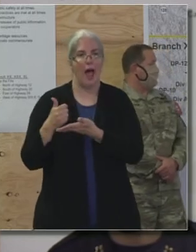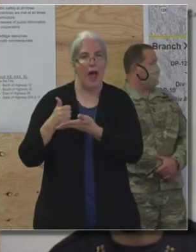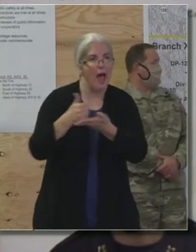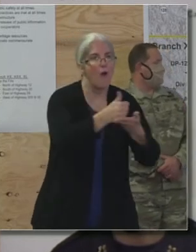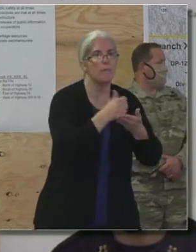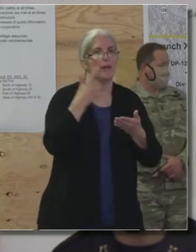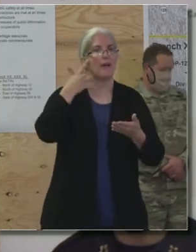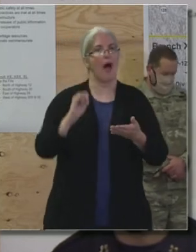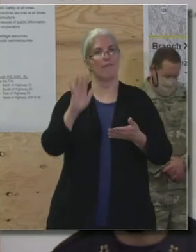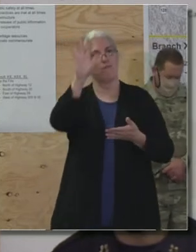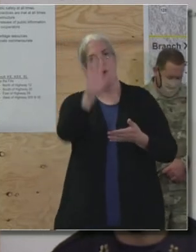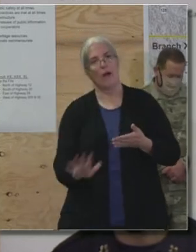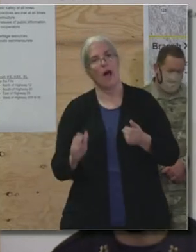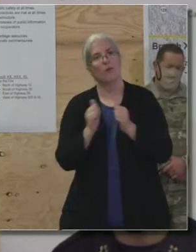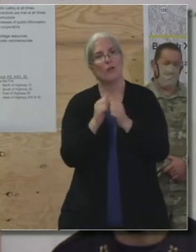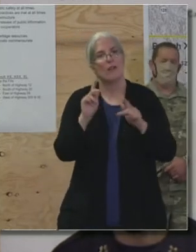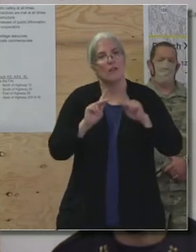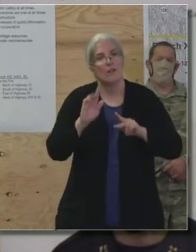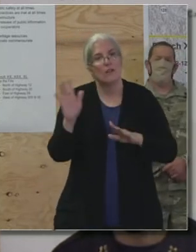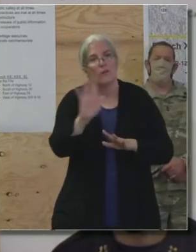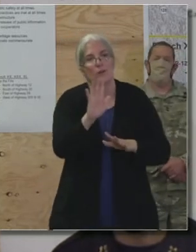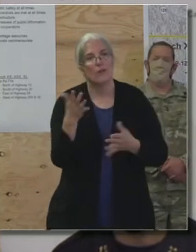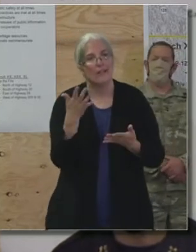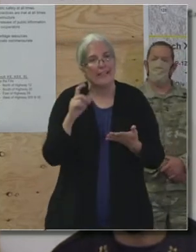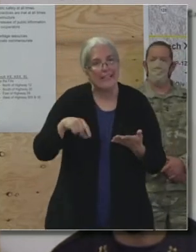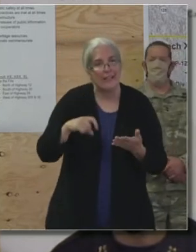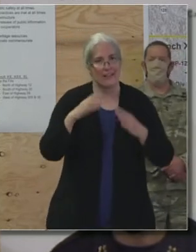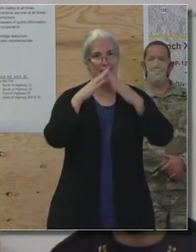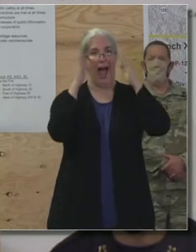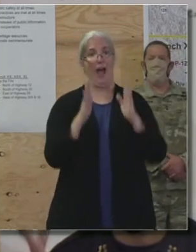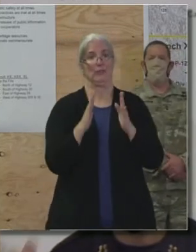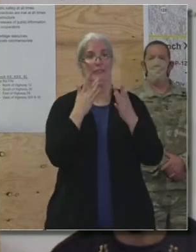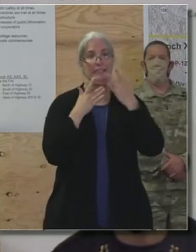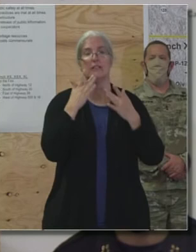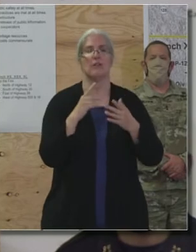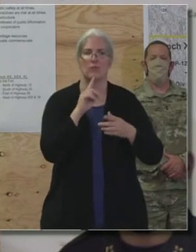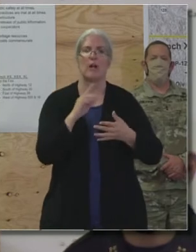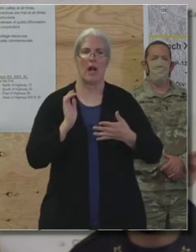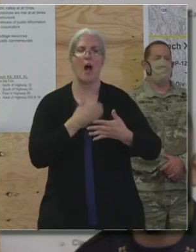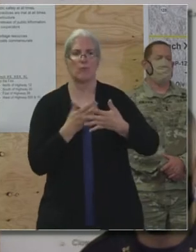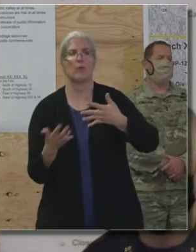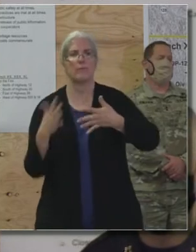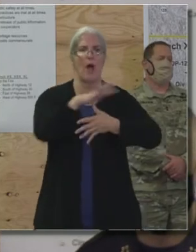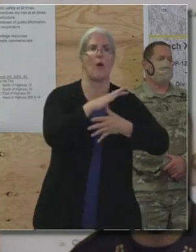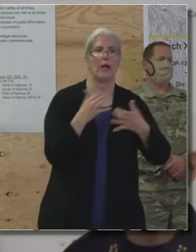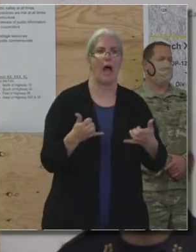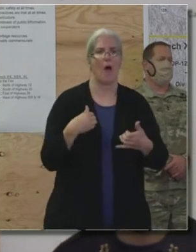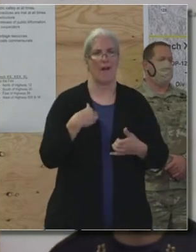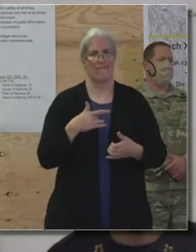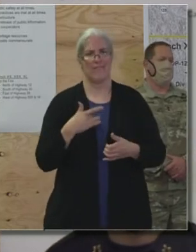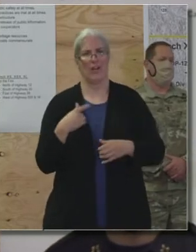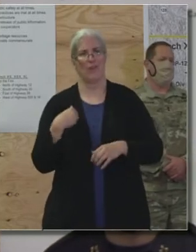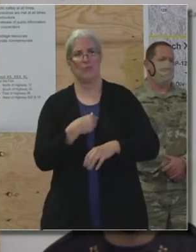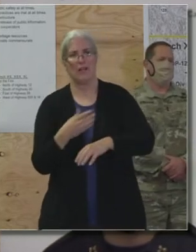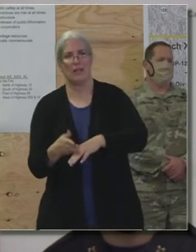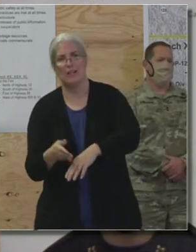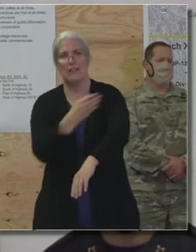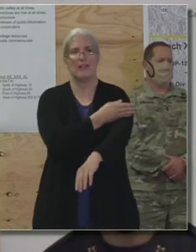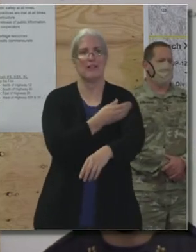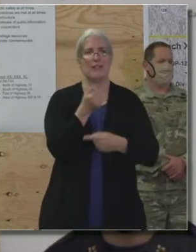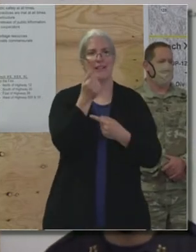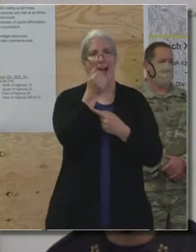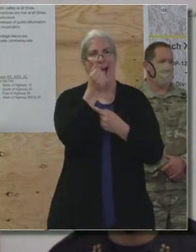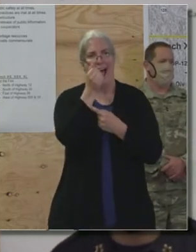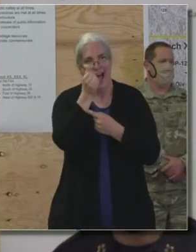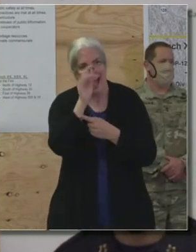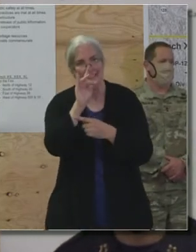del estado de california es una de nuestras primeras prioridades el año pasado logramos mucho progreso en proyectos de ley de viviendas más de 18